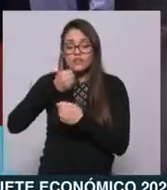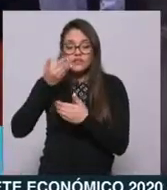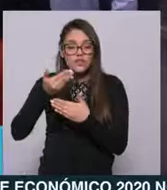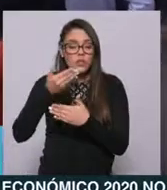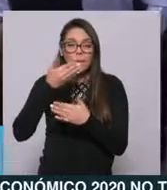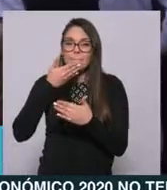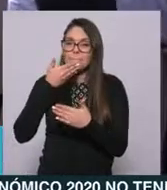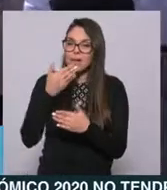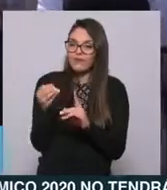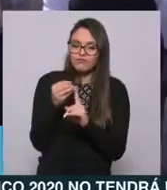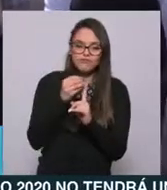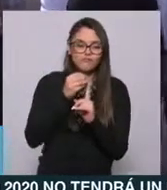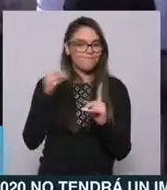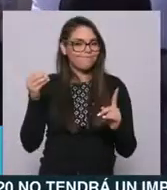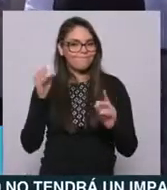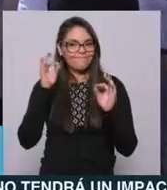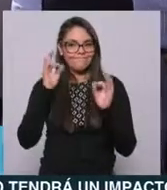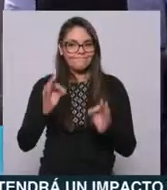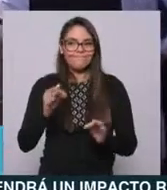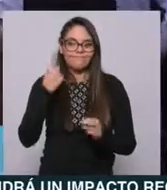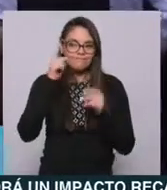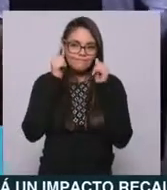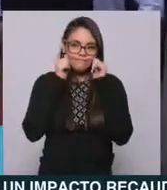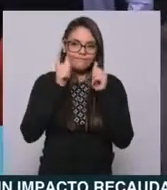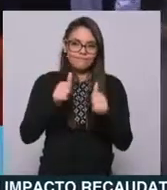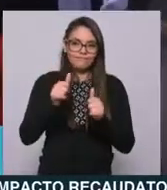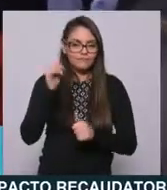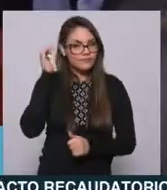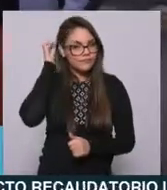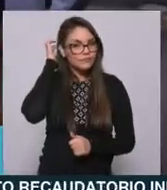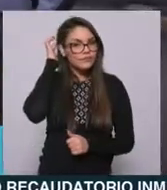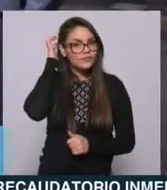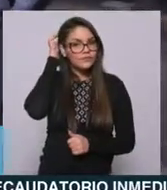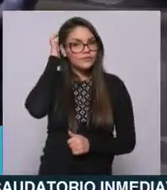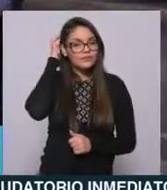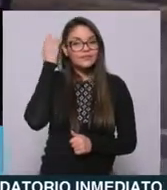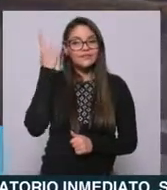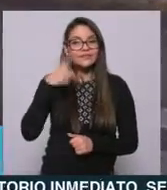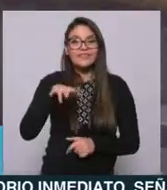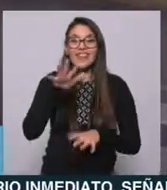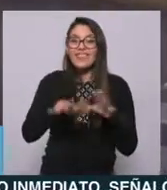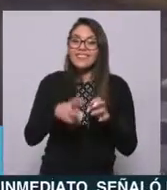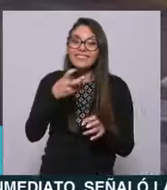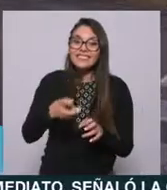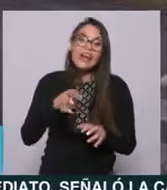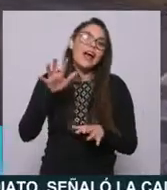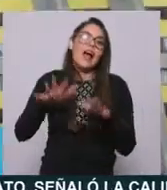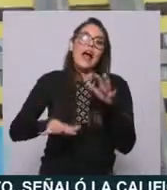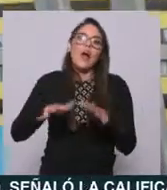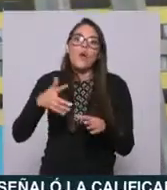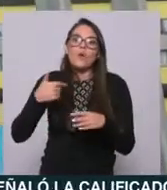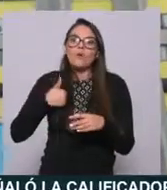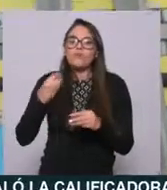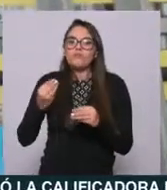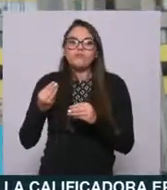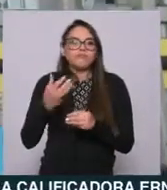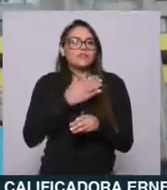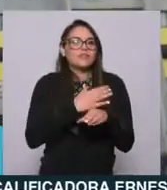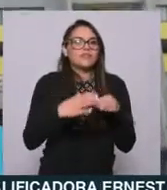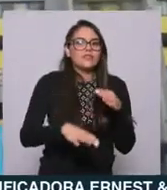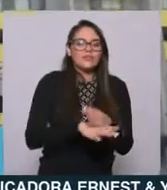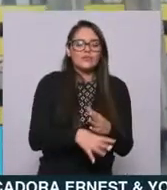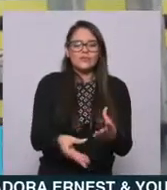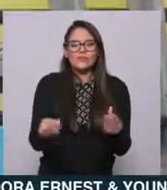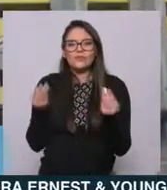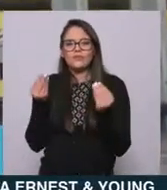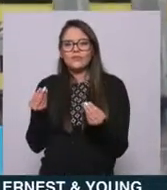bueno, todo esto, te digo, ya sobrepasa nuestras posibilidades, porque muchas veces, te digo, son